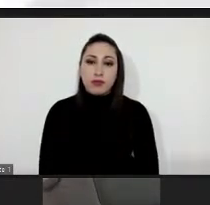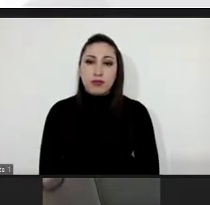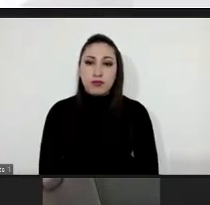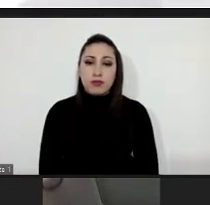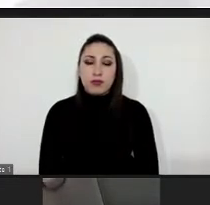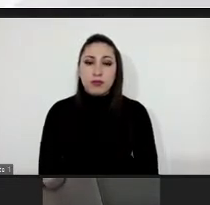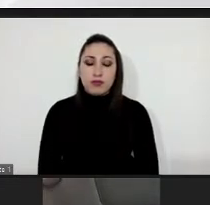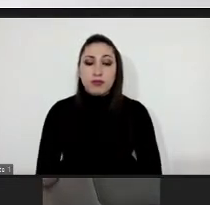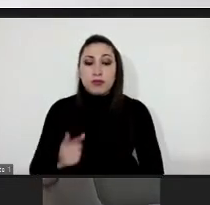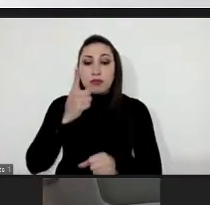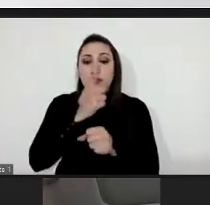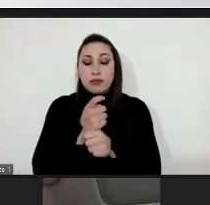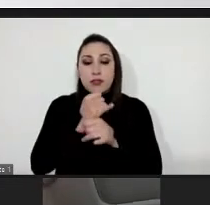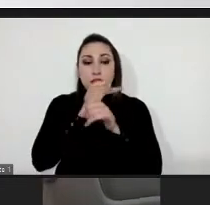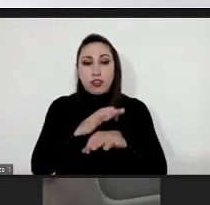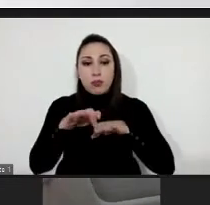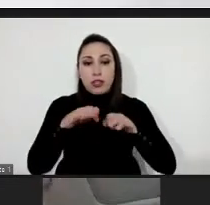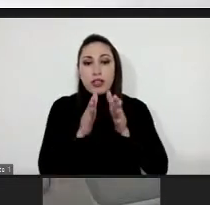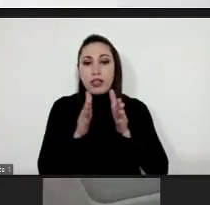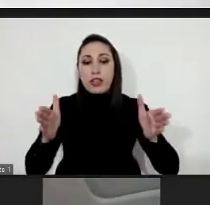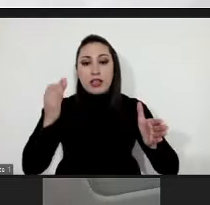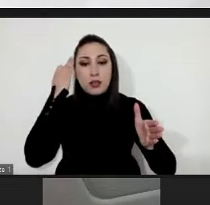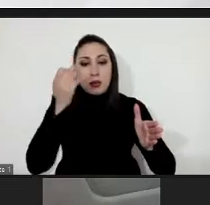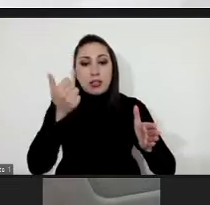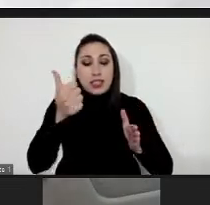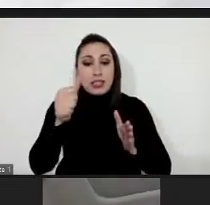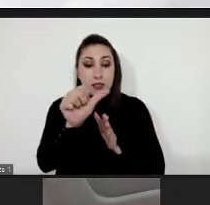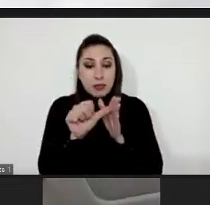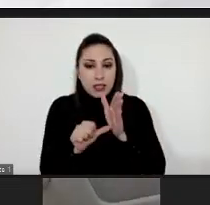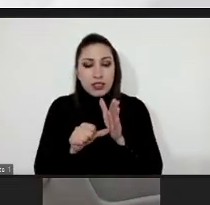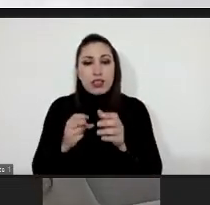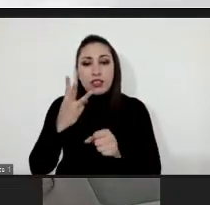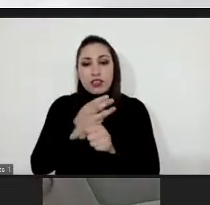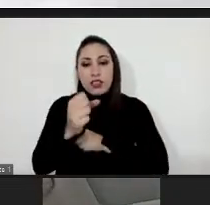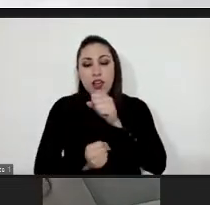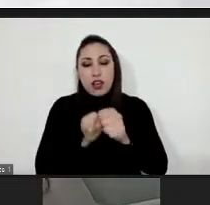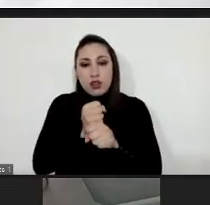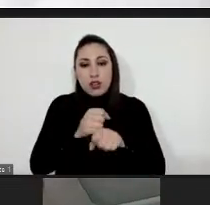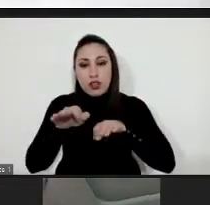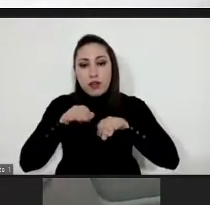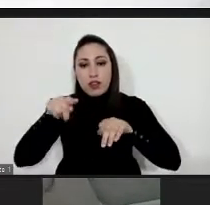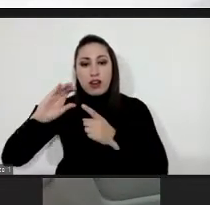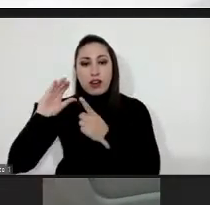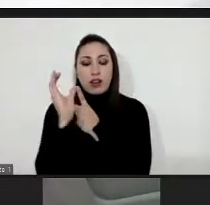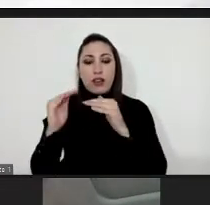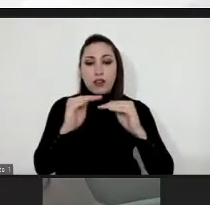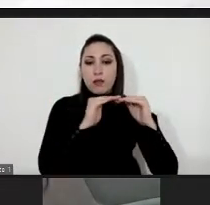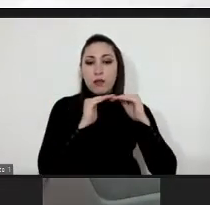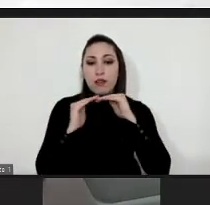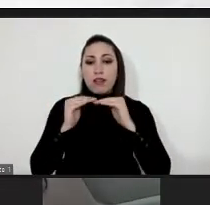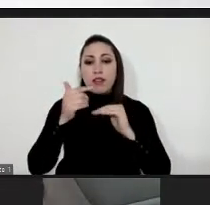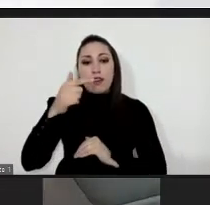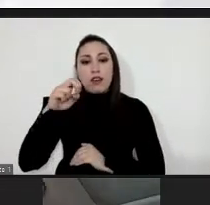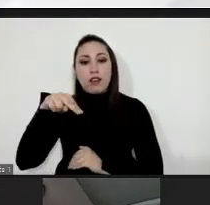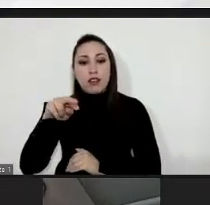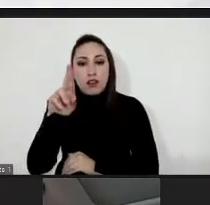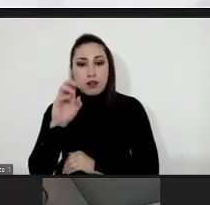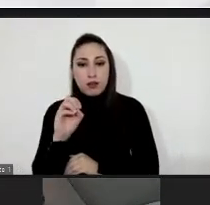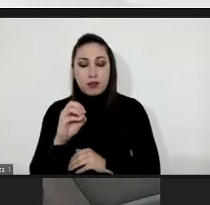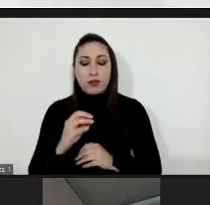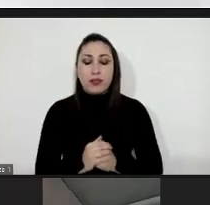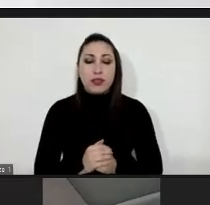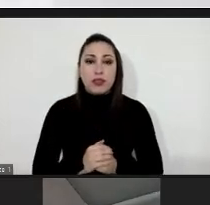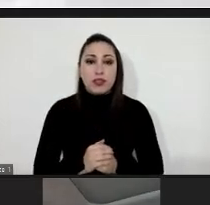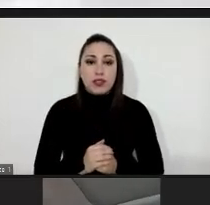primer informe semestral del tercer año legislativo, primera legislatura de la Comisión de Igualdad de Género. Gracias, diputada.